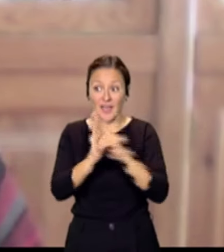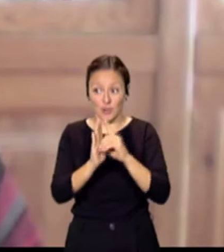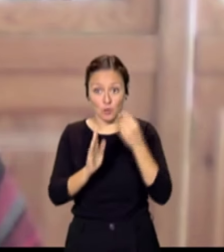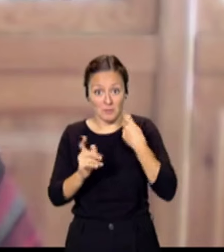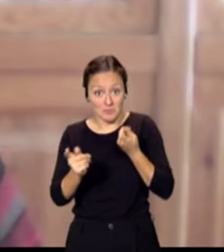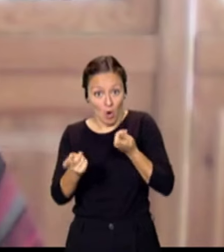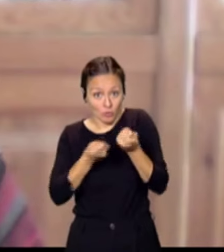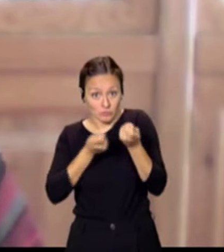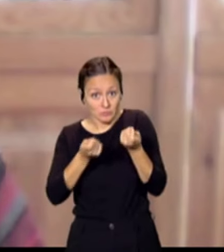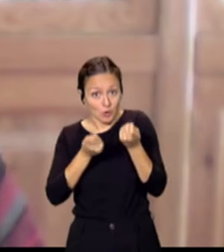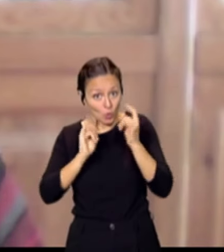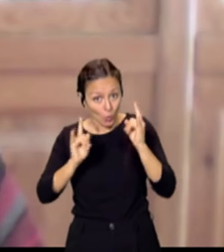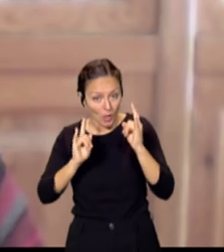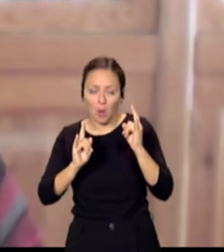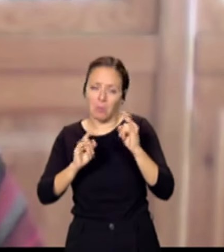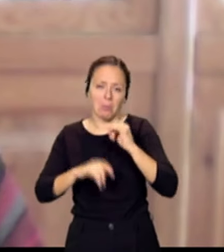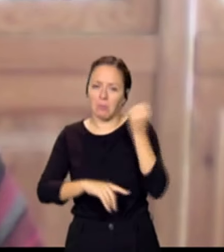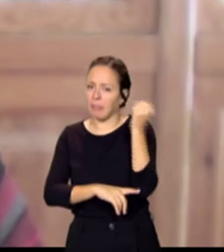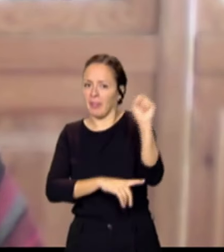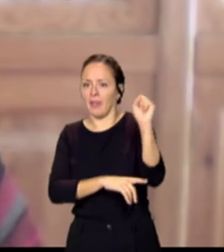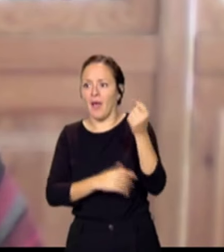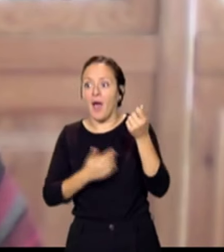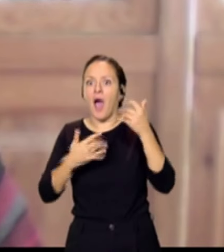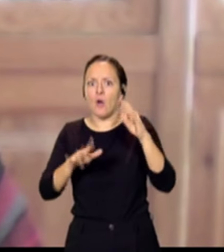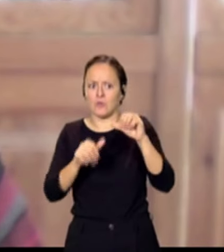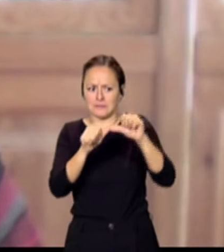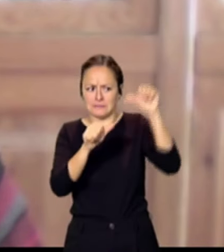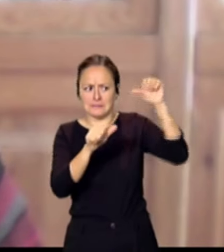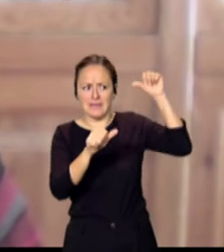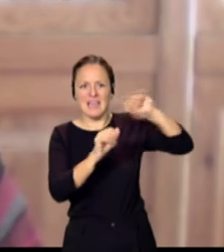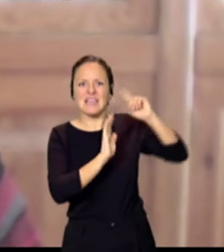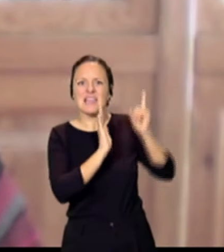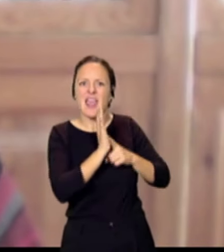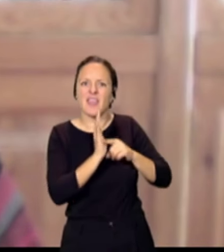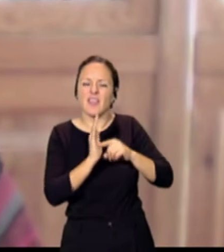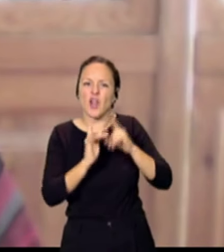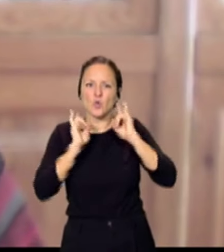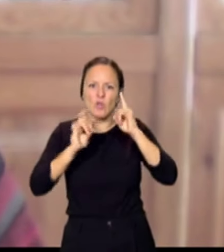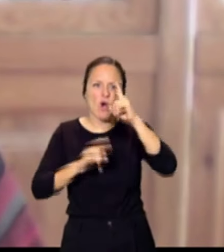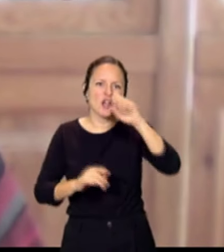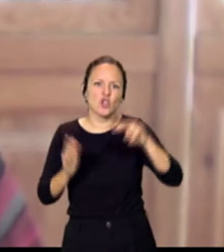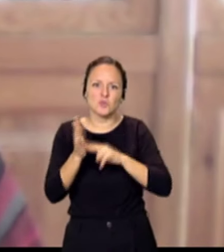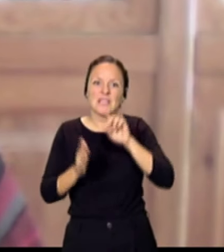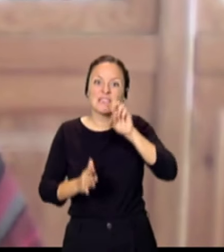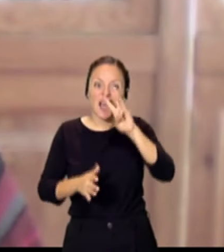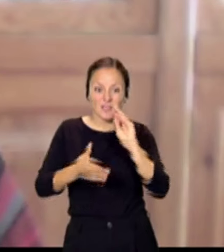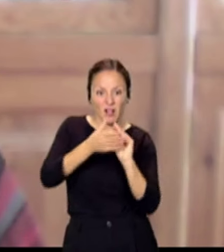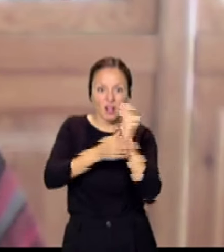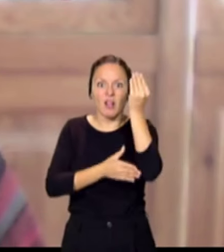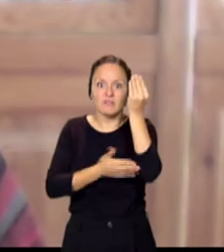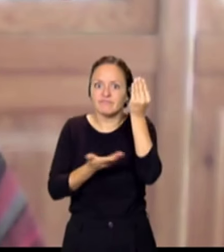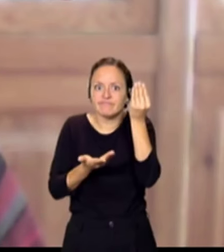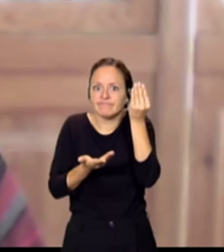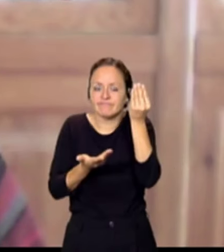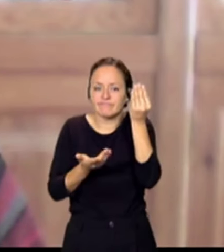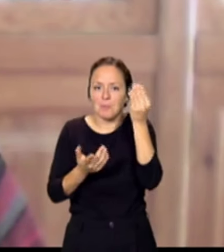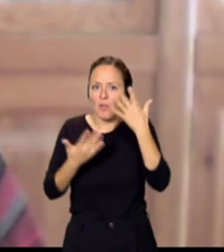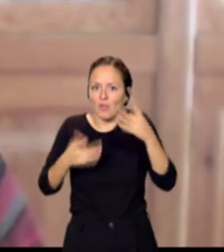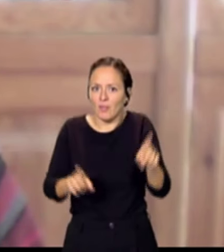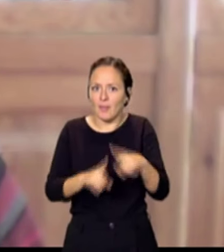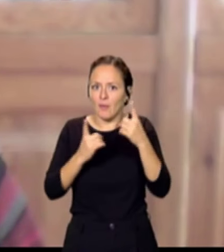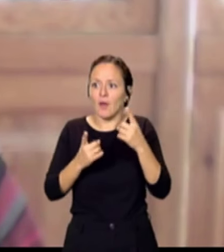regulan a pesar de los años que hay desde la ley del ruido del año 2003 y sin embargo e